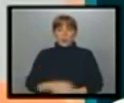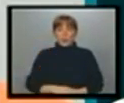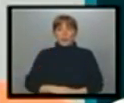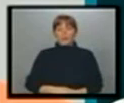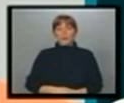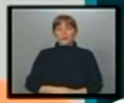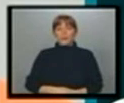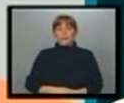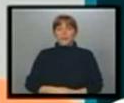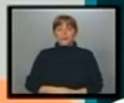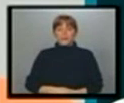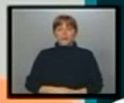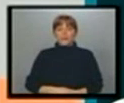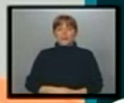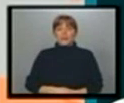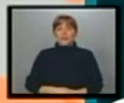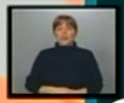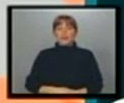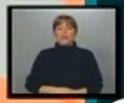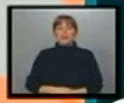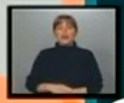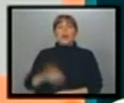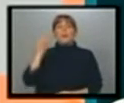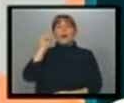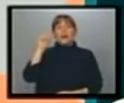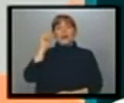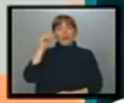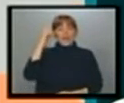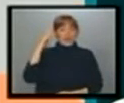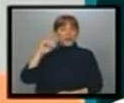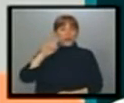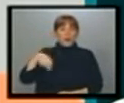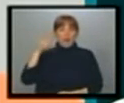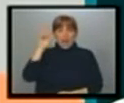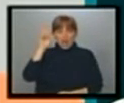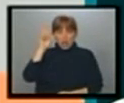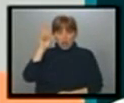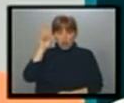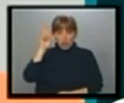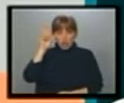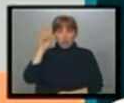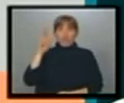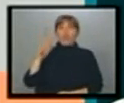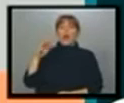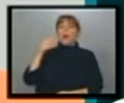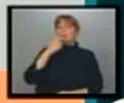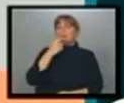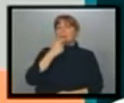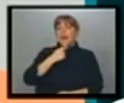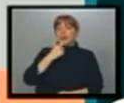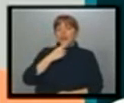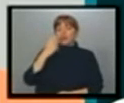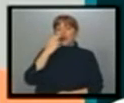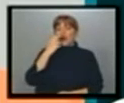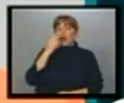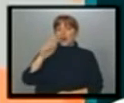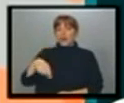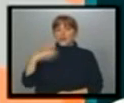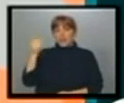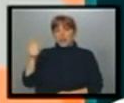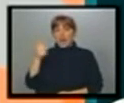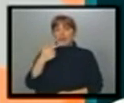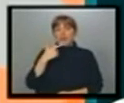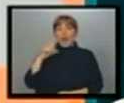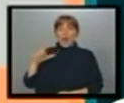poquito más de calorcito hasta ahora. En Mar del Plata 9.8. Y el frío ahí contra el mar. Mendoza 11 grados 6. San Luis Capital